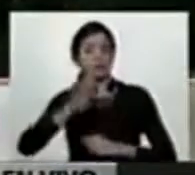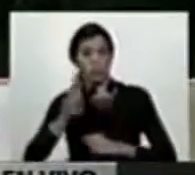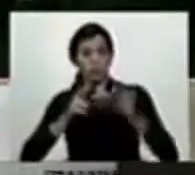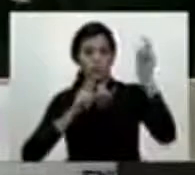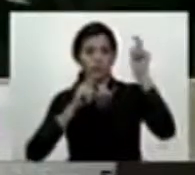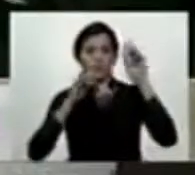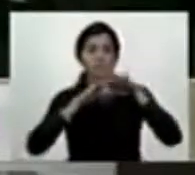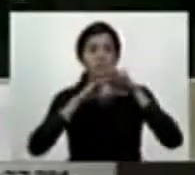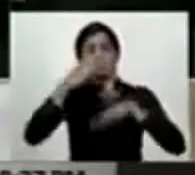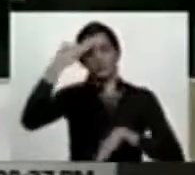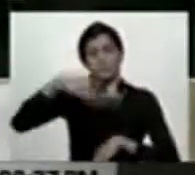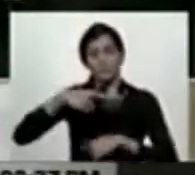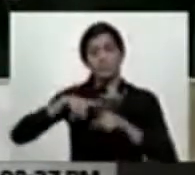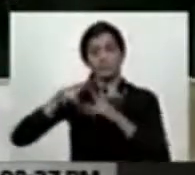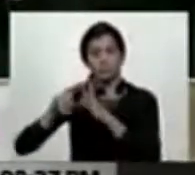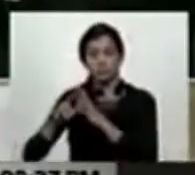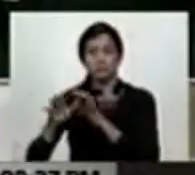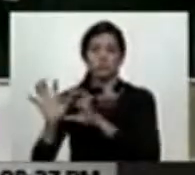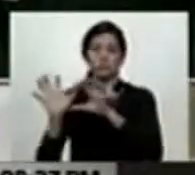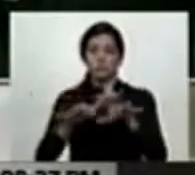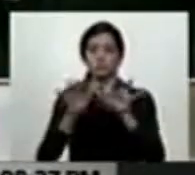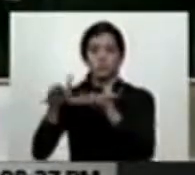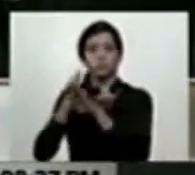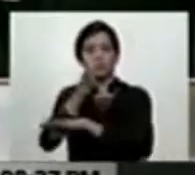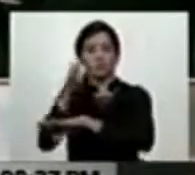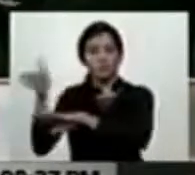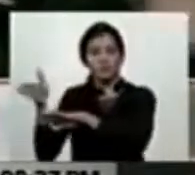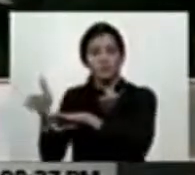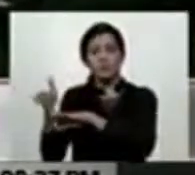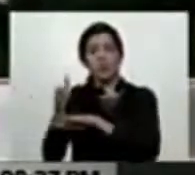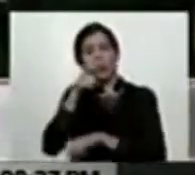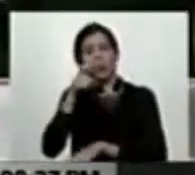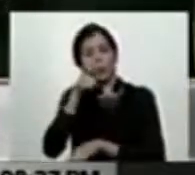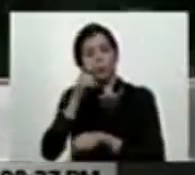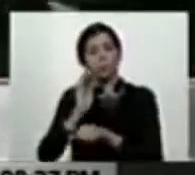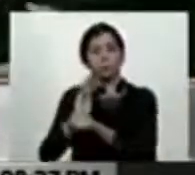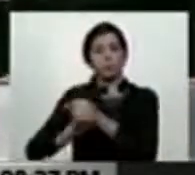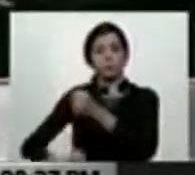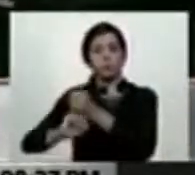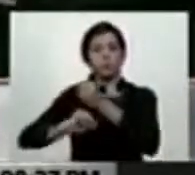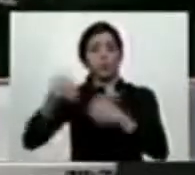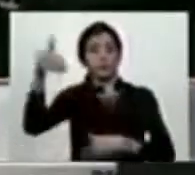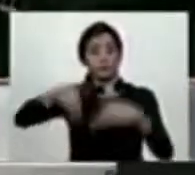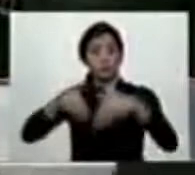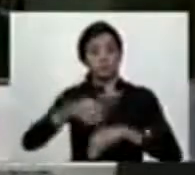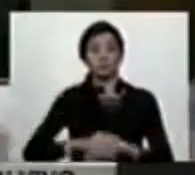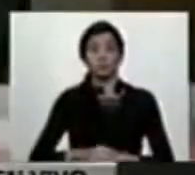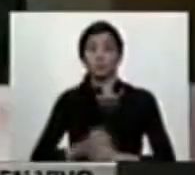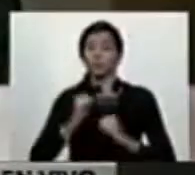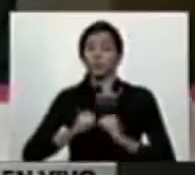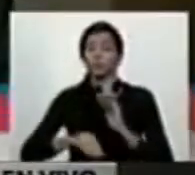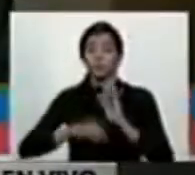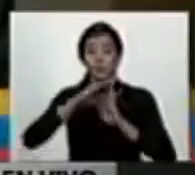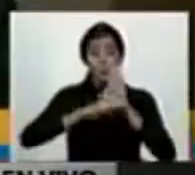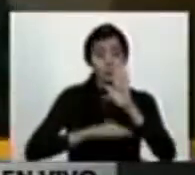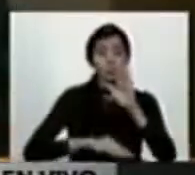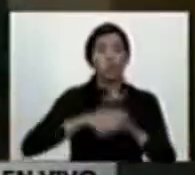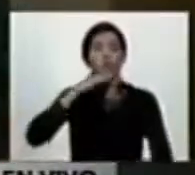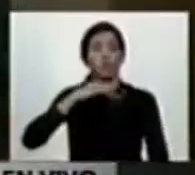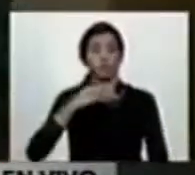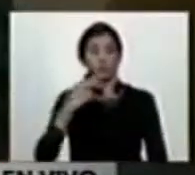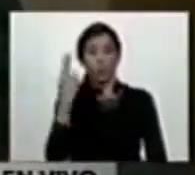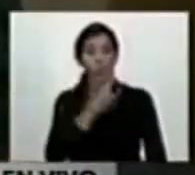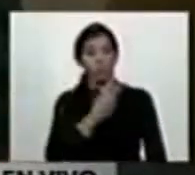maniobras conjuntas que realizaron a lo largo de todo el año pasado. Una intensa agenda de trabajo, entonces, la que ha cumplido el presidente